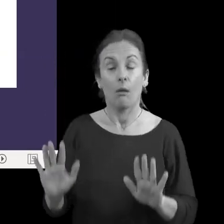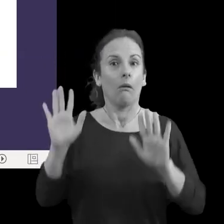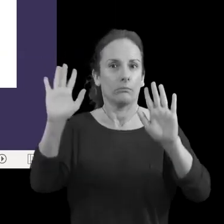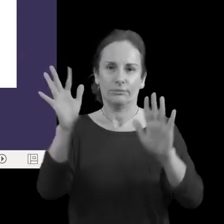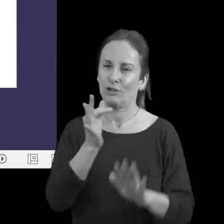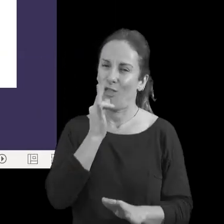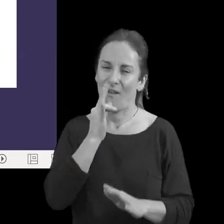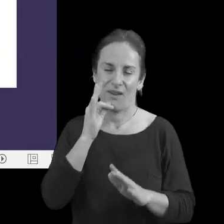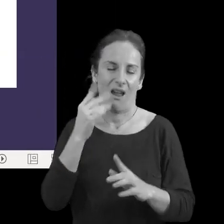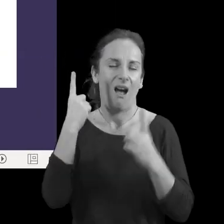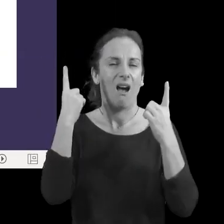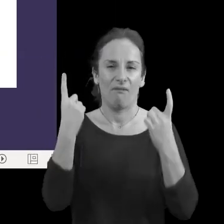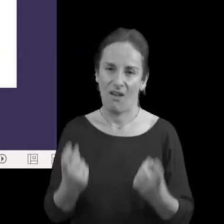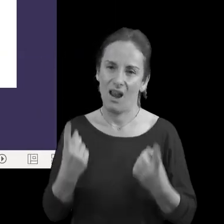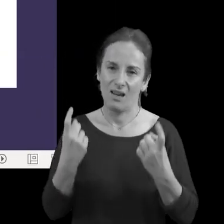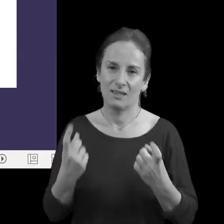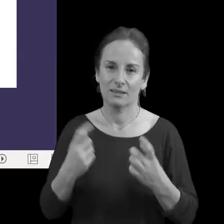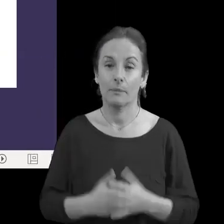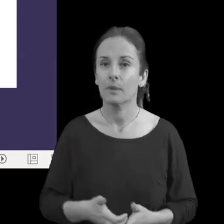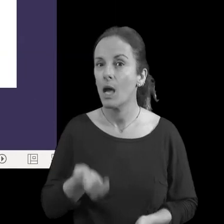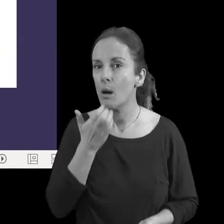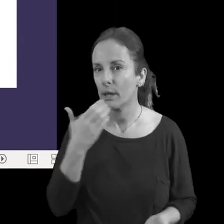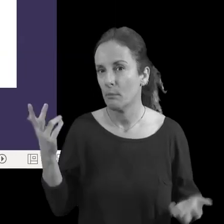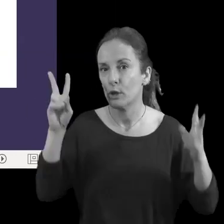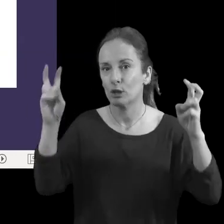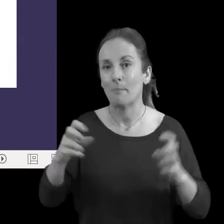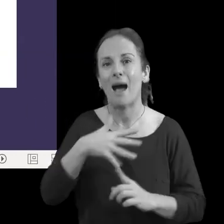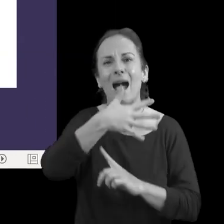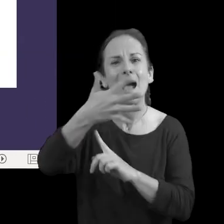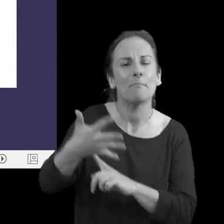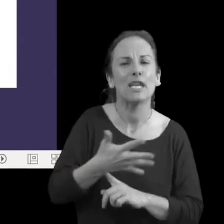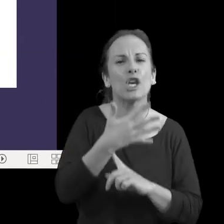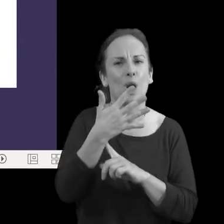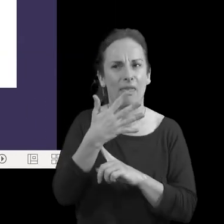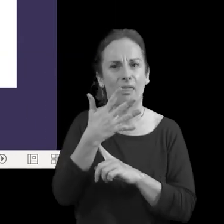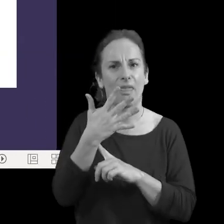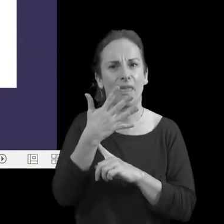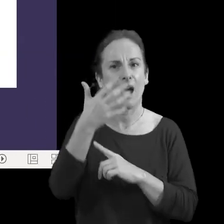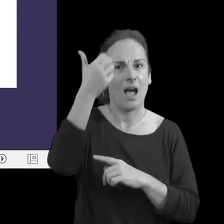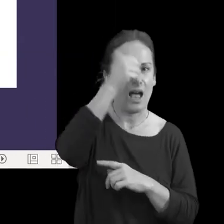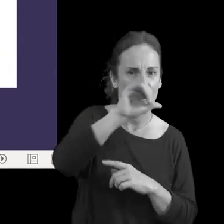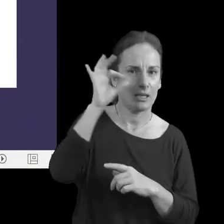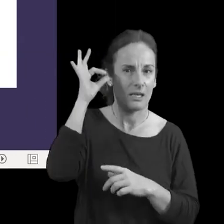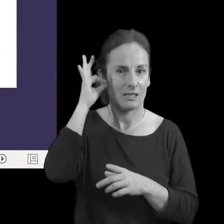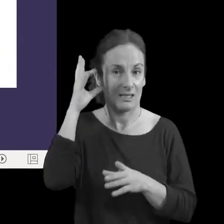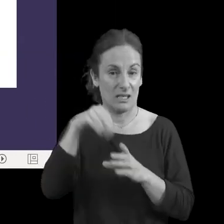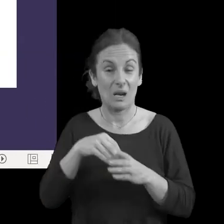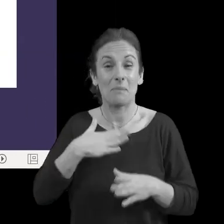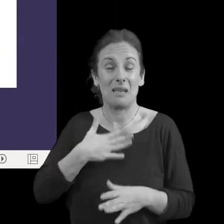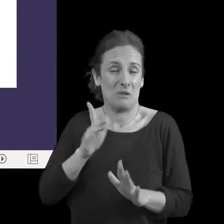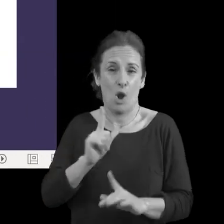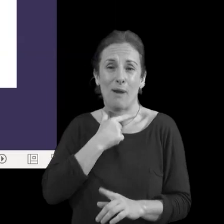por ejemplo, ¿qué pasa con todo lo que se ha denominado la violencia intragénero? Que personalmente tengo que decir que no me gusta nada ese